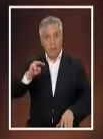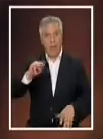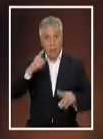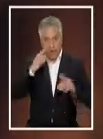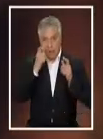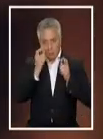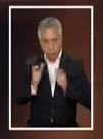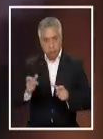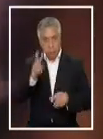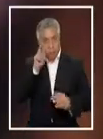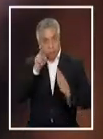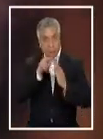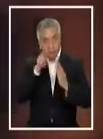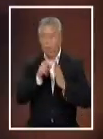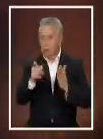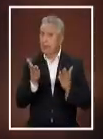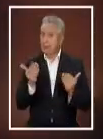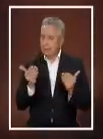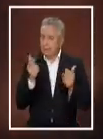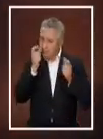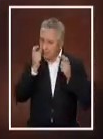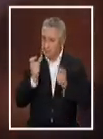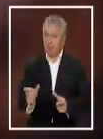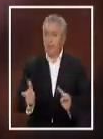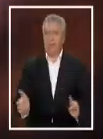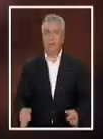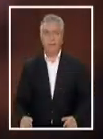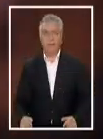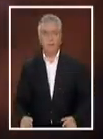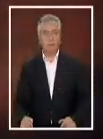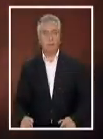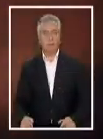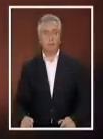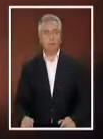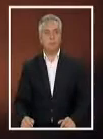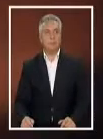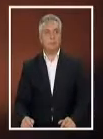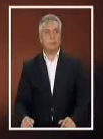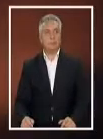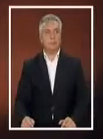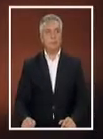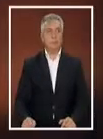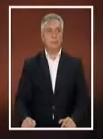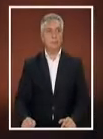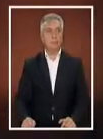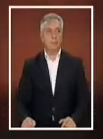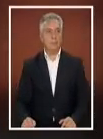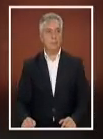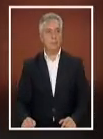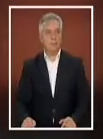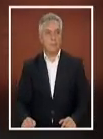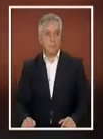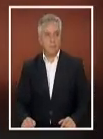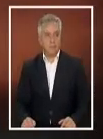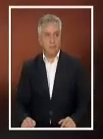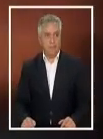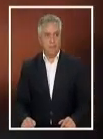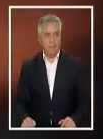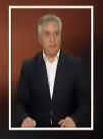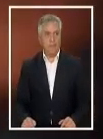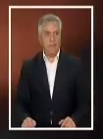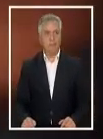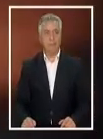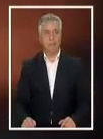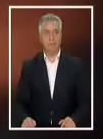a sus rutinas se hace más necesaria que nunca. El vacío directo para mi gente. Esta es la droga que hay, con la que riego todo el